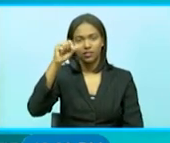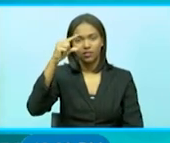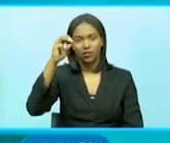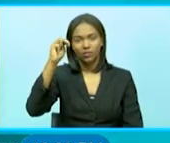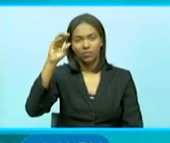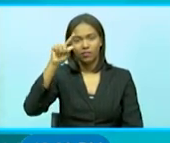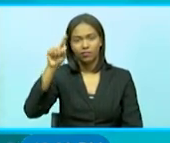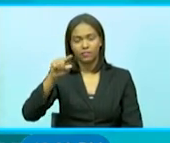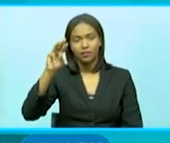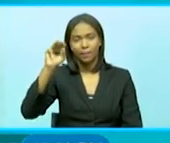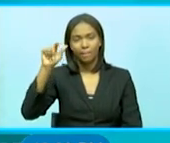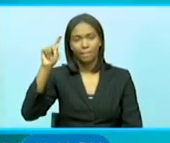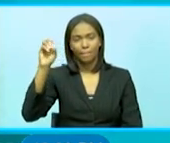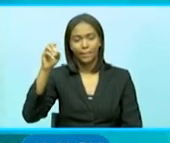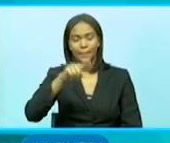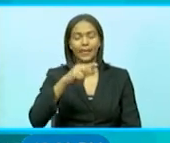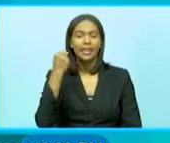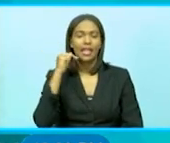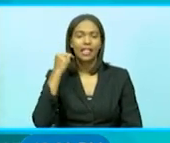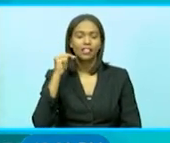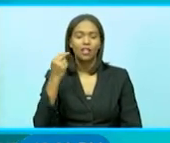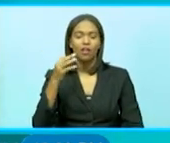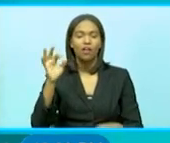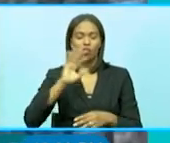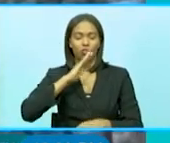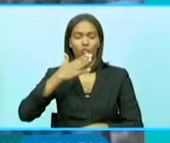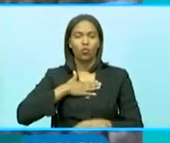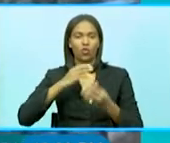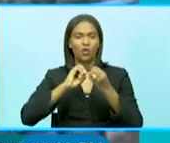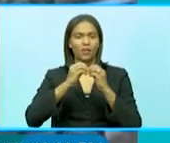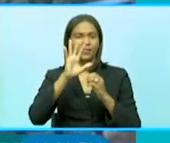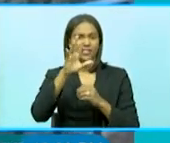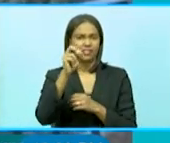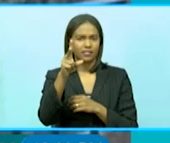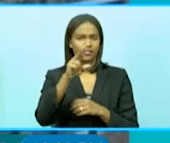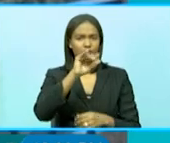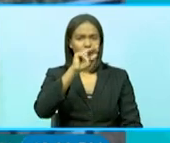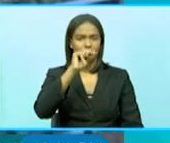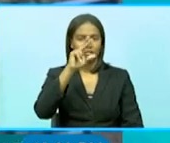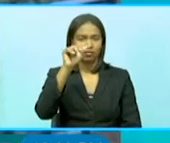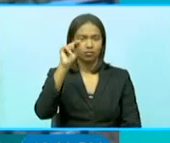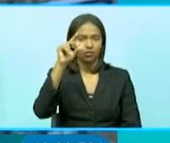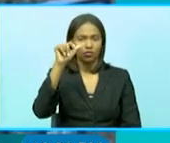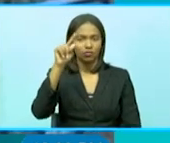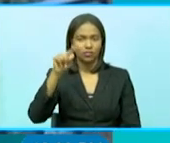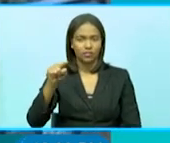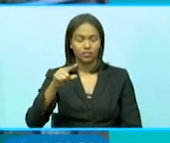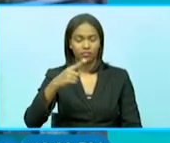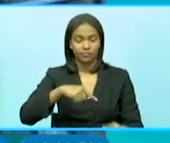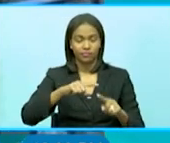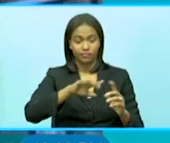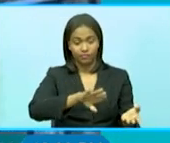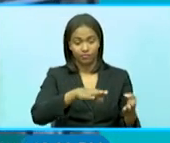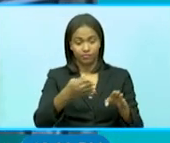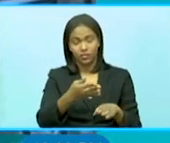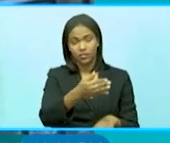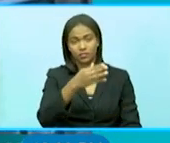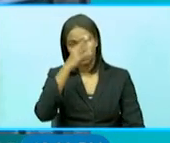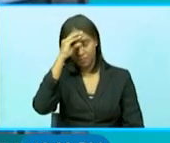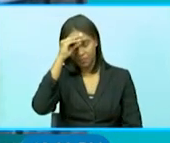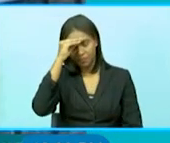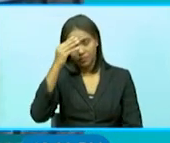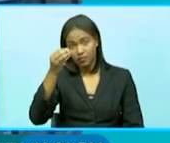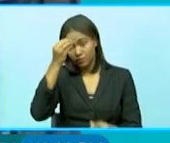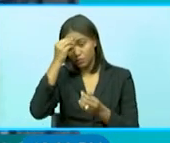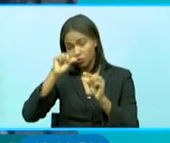Mateo. Era nieto del empresario y dueño del Grupo Telemicro, Juan Ramón Gómez Díaz. Ante el fallecimiento de Andrés, Grupo Telemicro